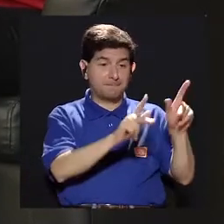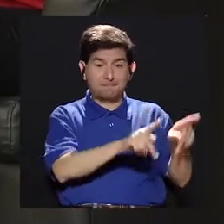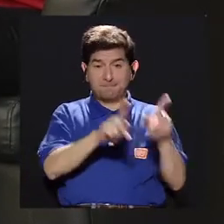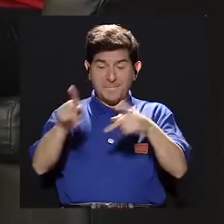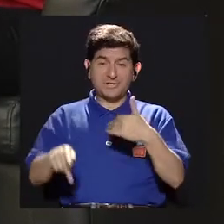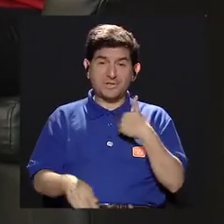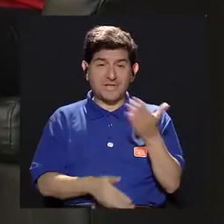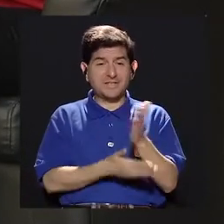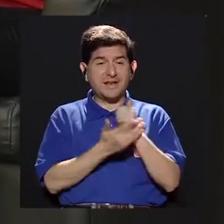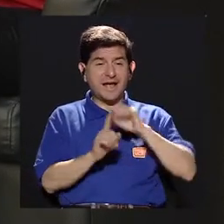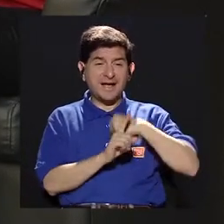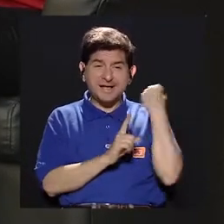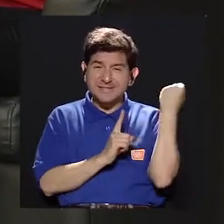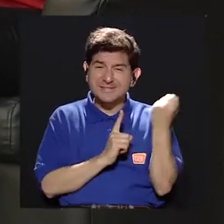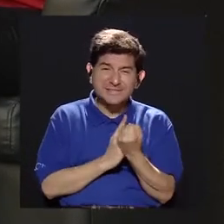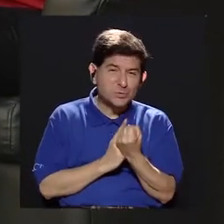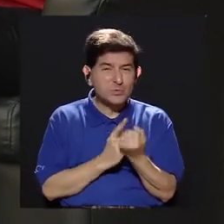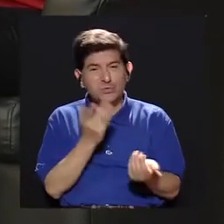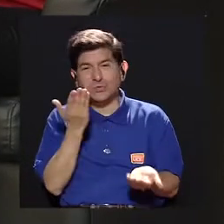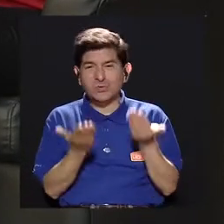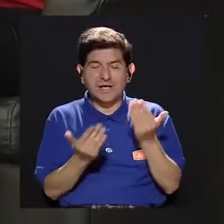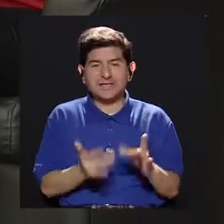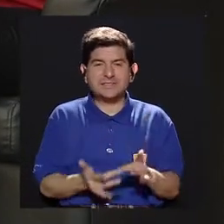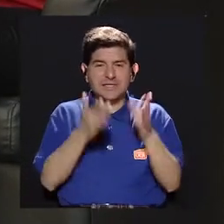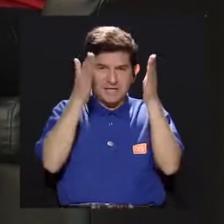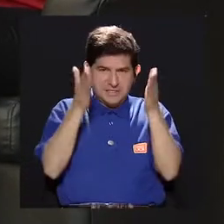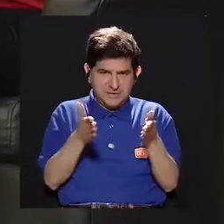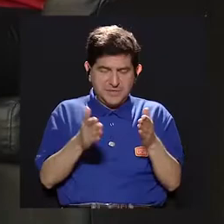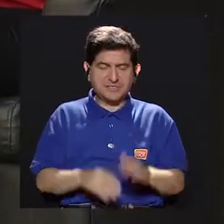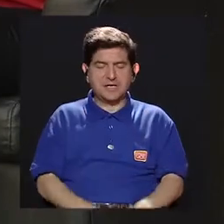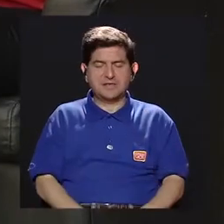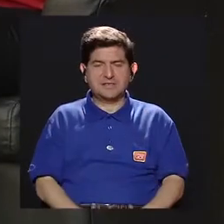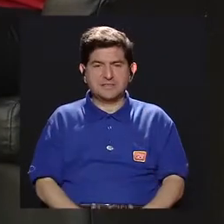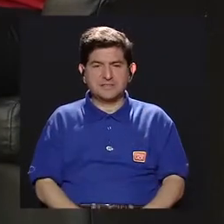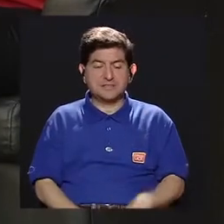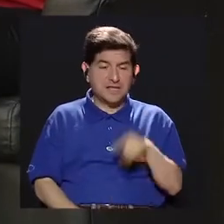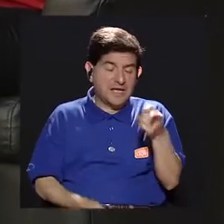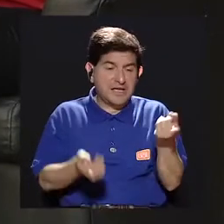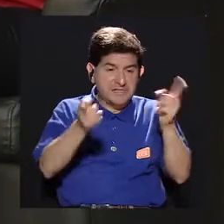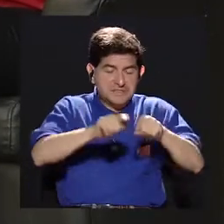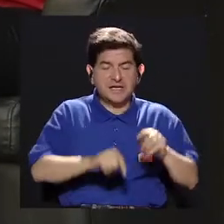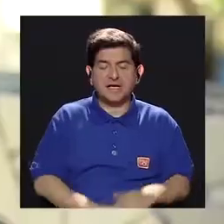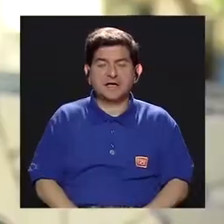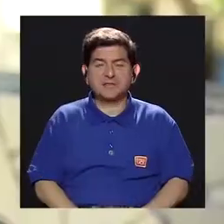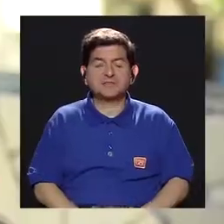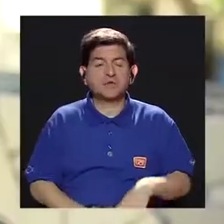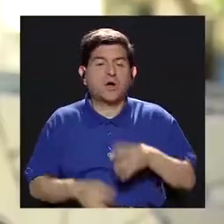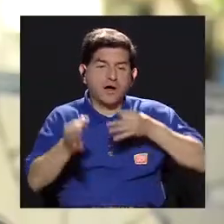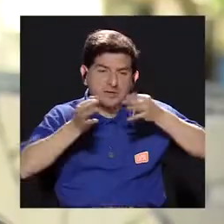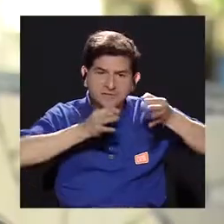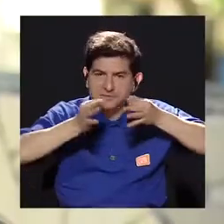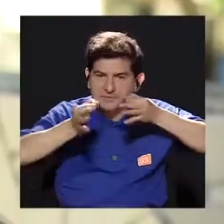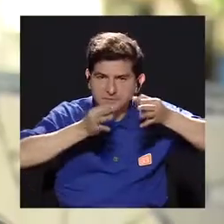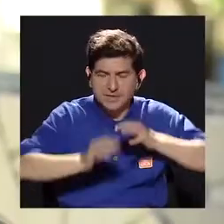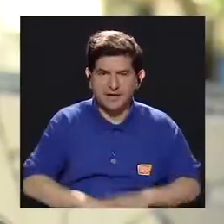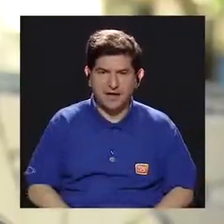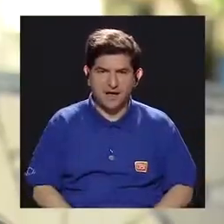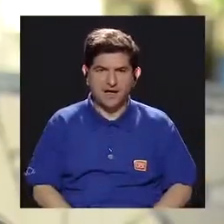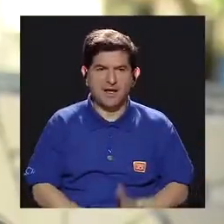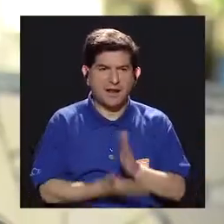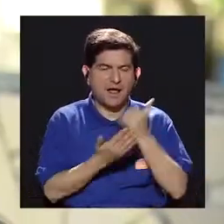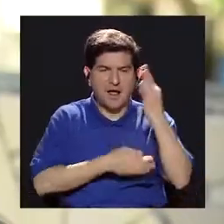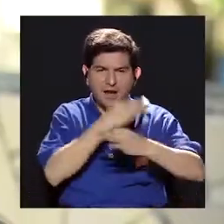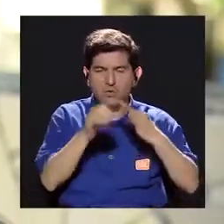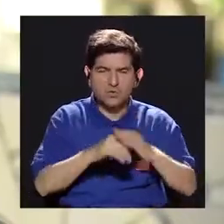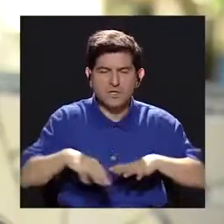Las personas que tengan alguna condición, ahí el especialista, ya sea un podólogo, un fisiatra, un ortopedista, les indicará si